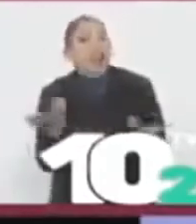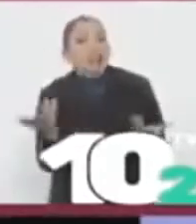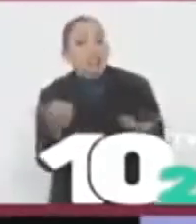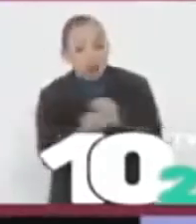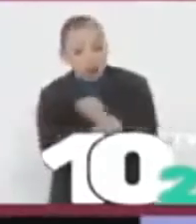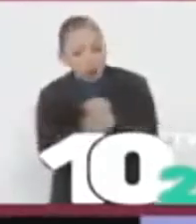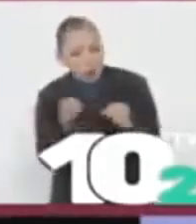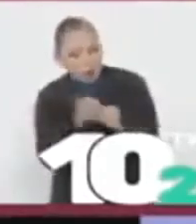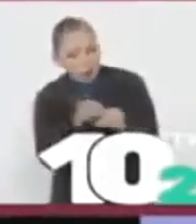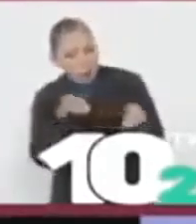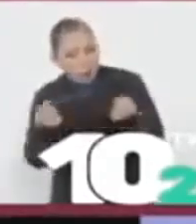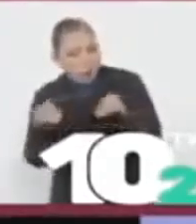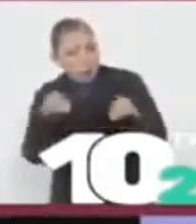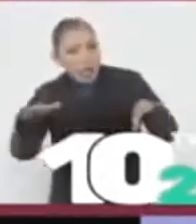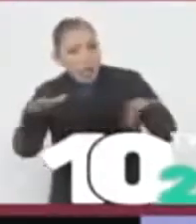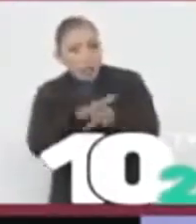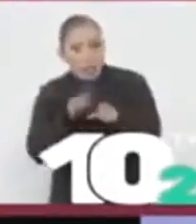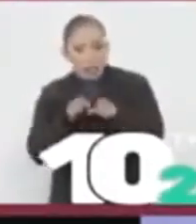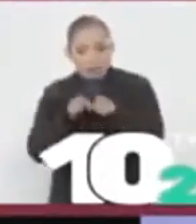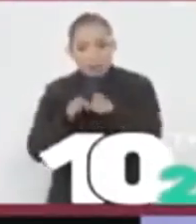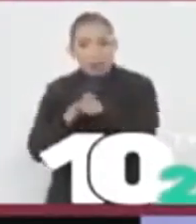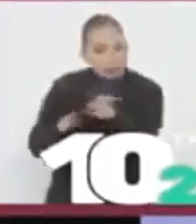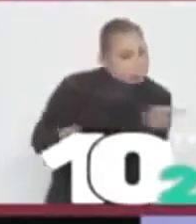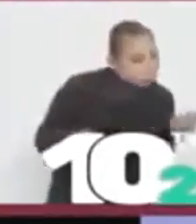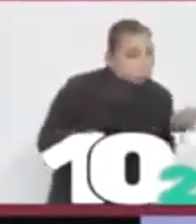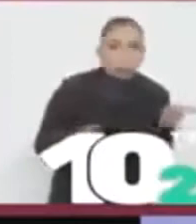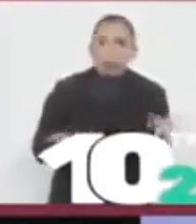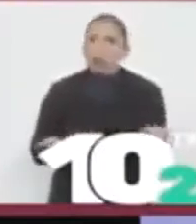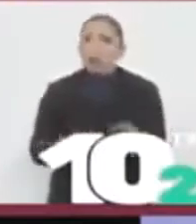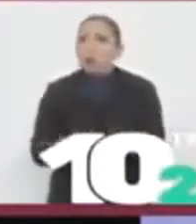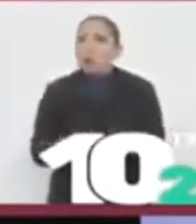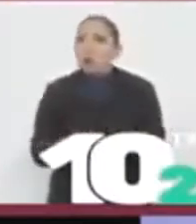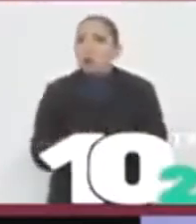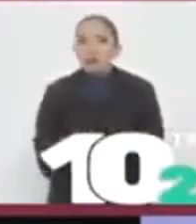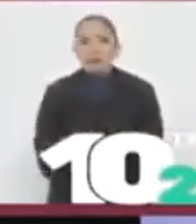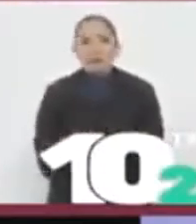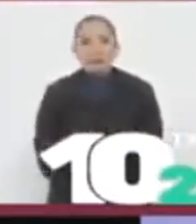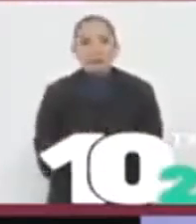¿Qué hace que un objeto en movimiento cambie su dirección?